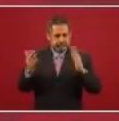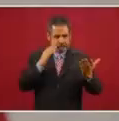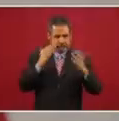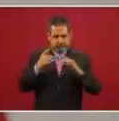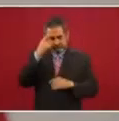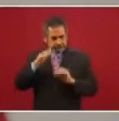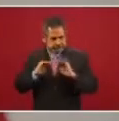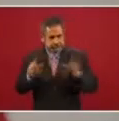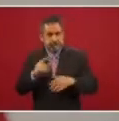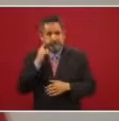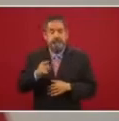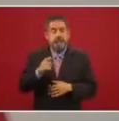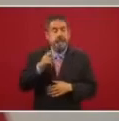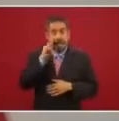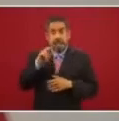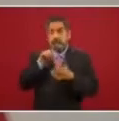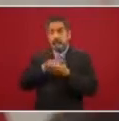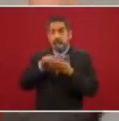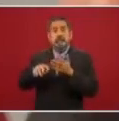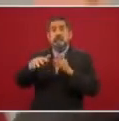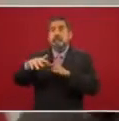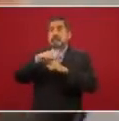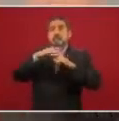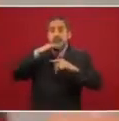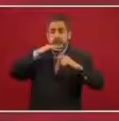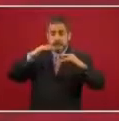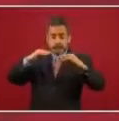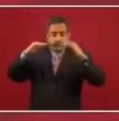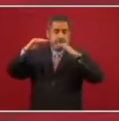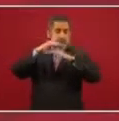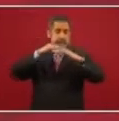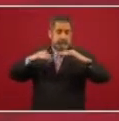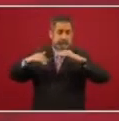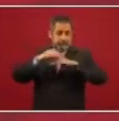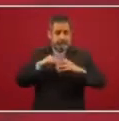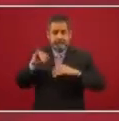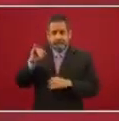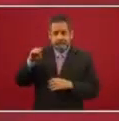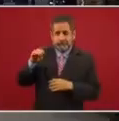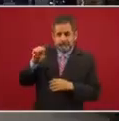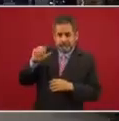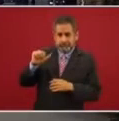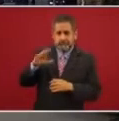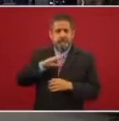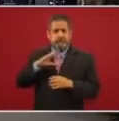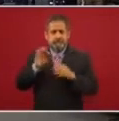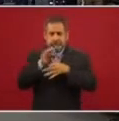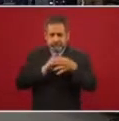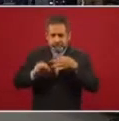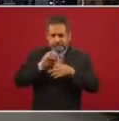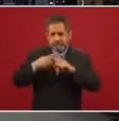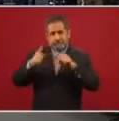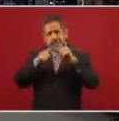para que se entienda el monitoreo ambiental en el aire hay contaminantes hay partículas de distintos tamaños